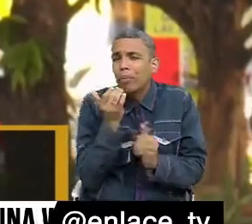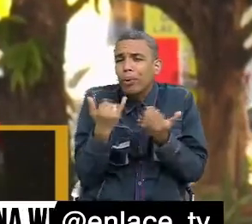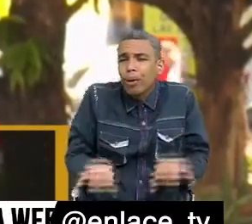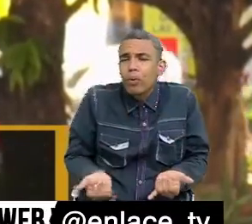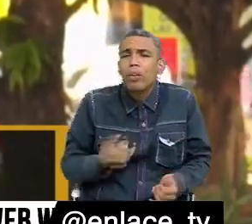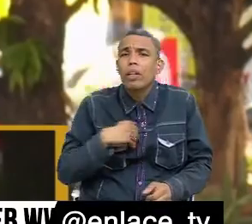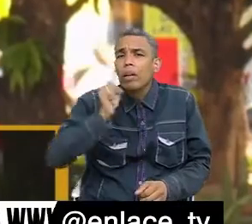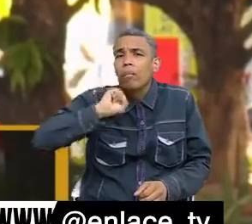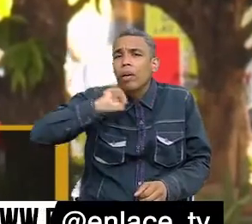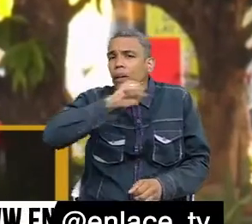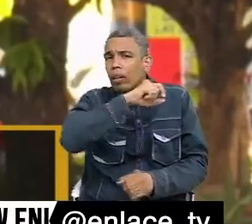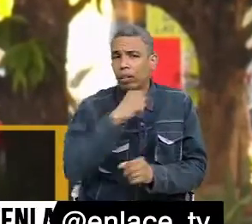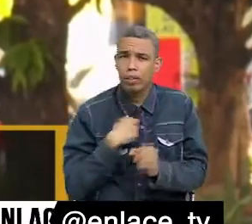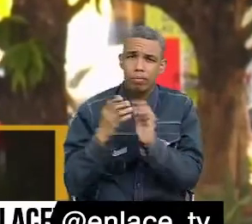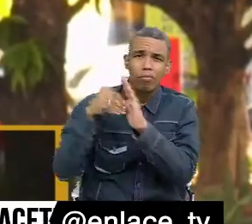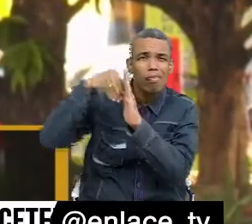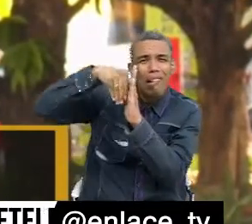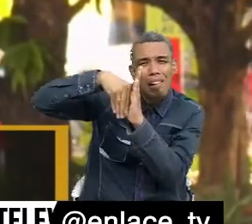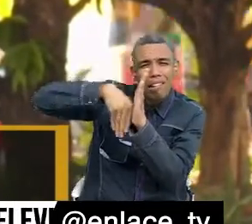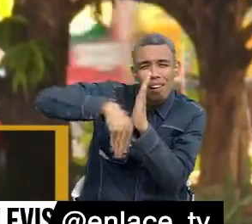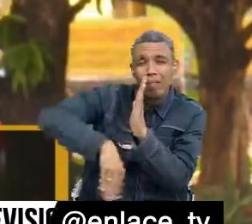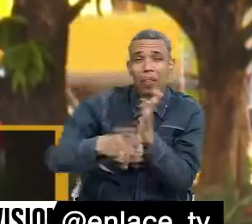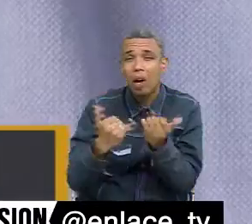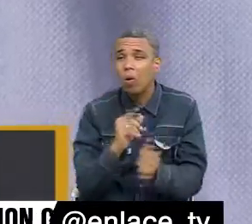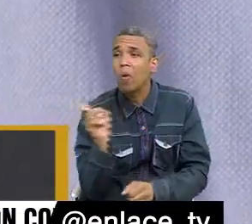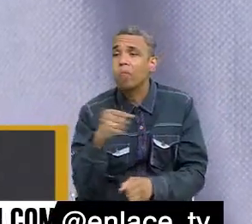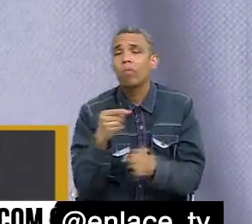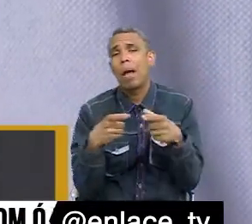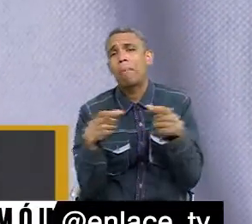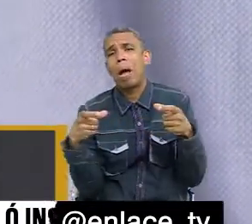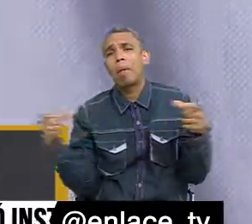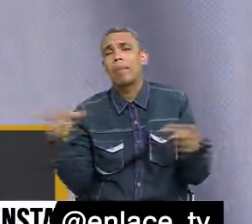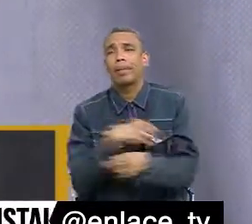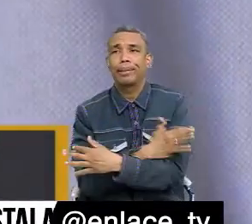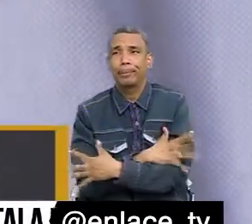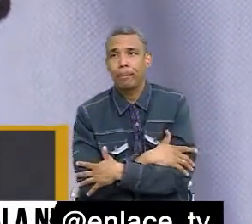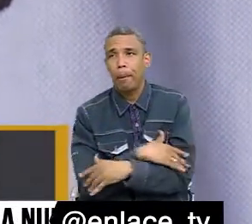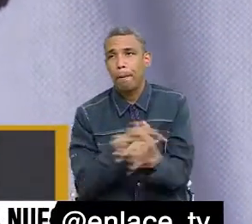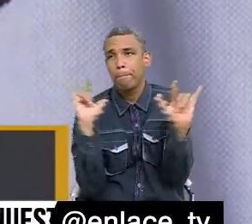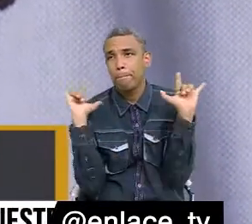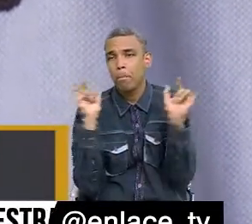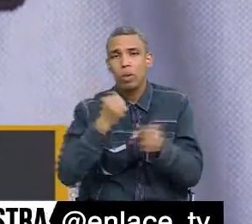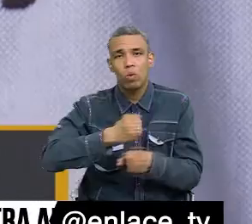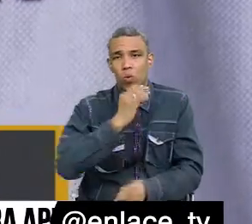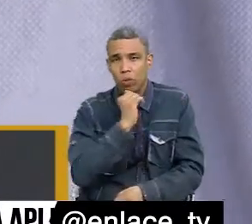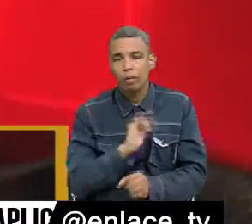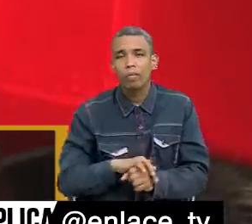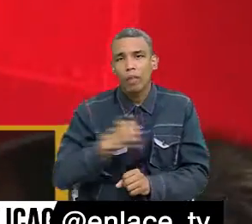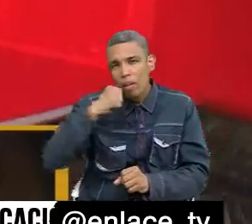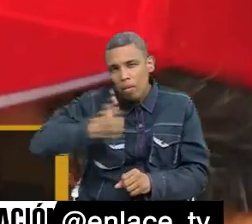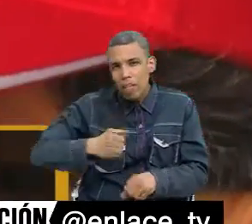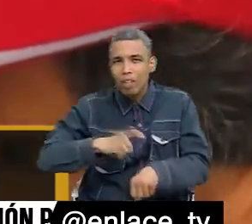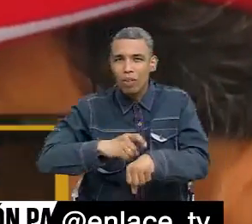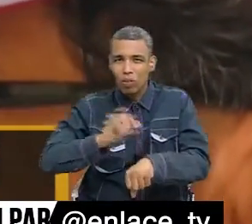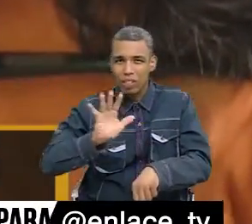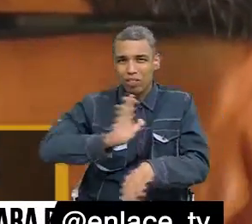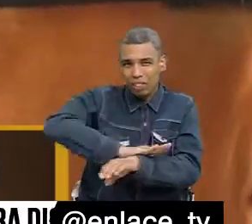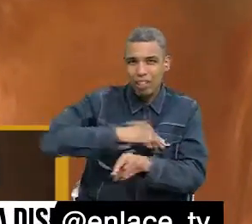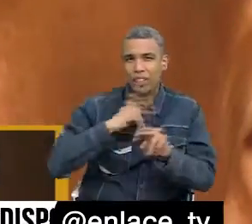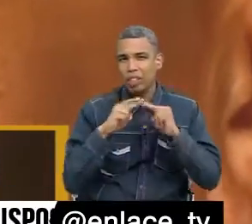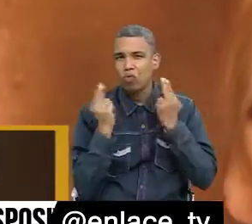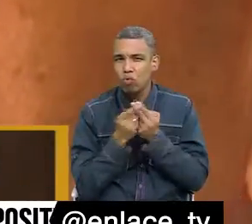como ese 50% de desempleo que hoy tenemos en la ciudad. La asamblea se desarrollará mañana miércoles 29 de junio a las 5 de la tarde en el